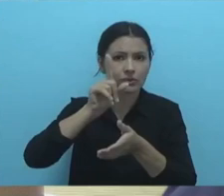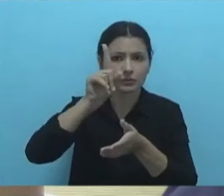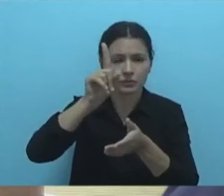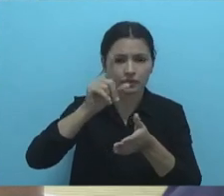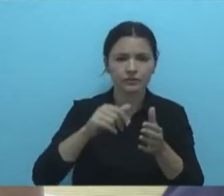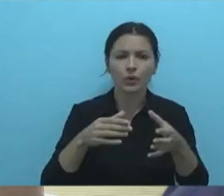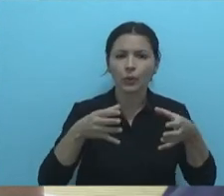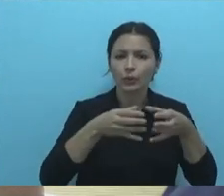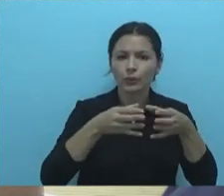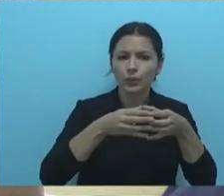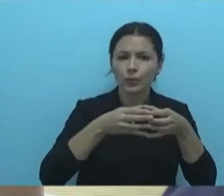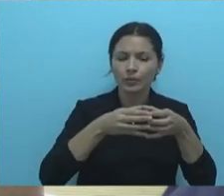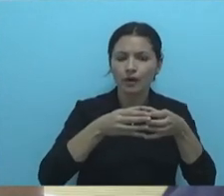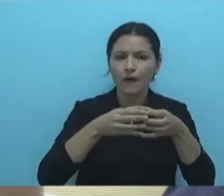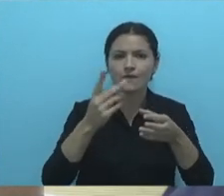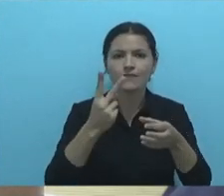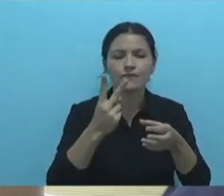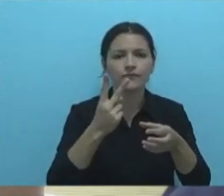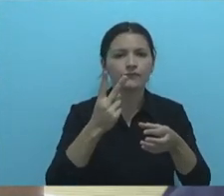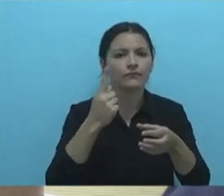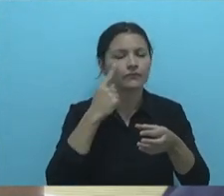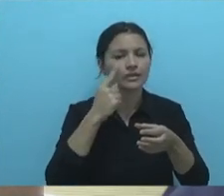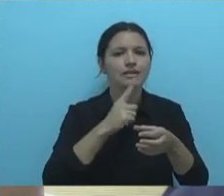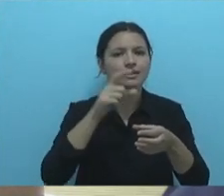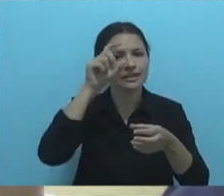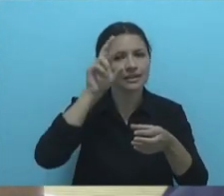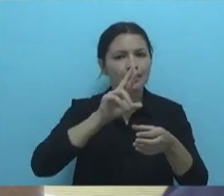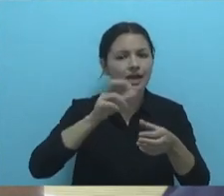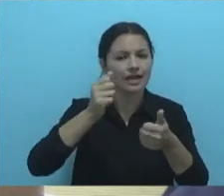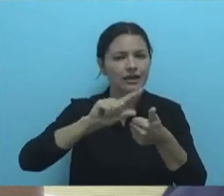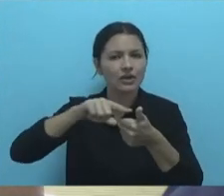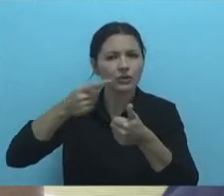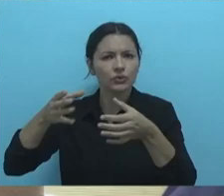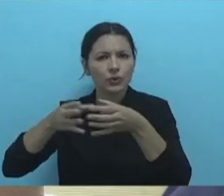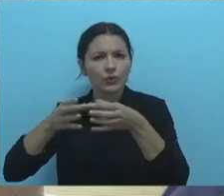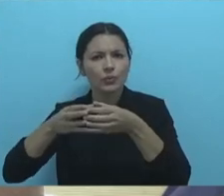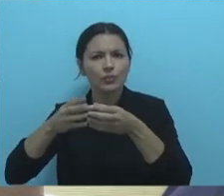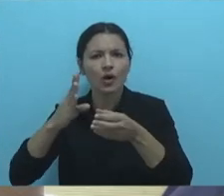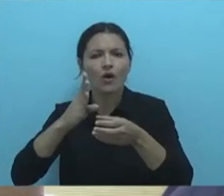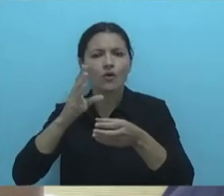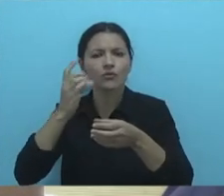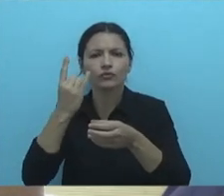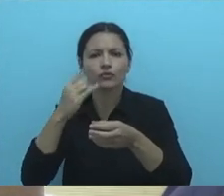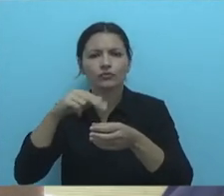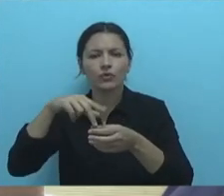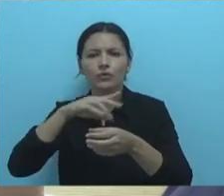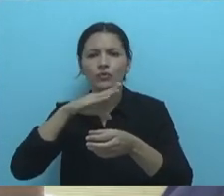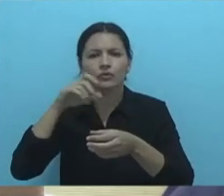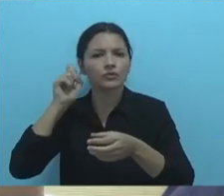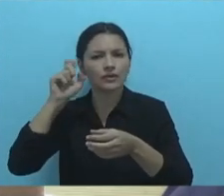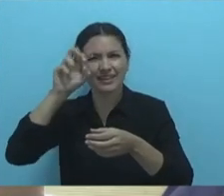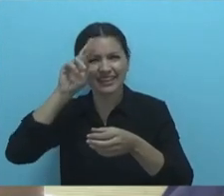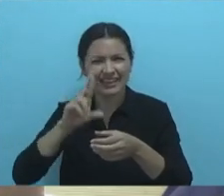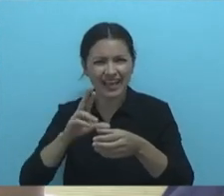que es el grupo viterra y el grupo bunge se han convertido en la multinacional más